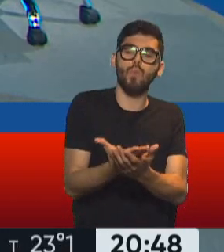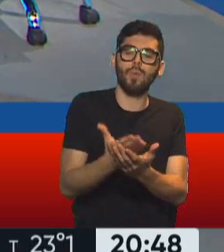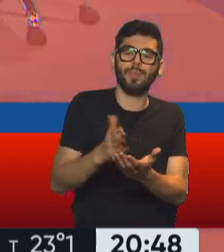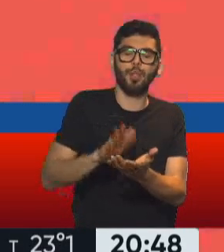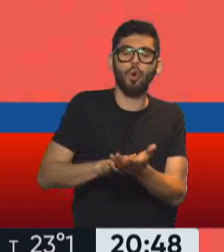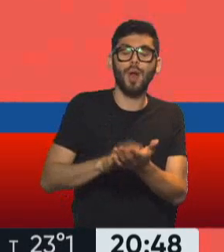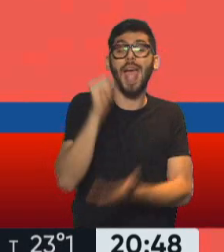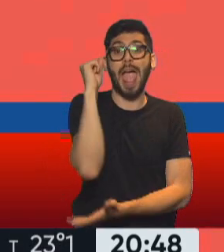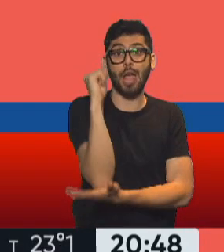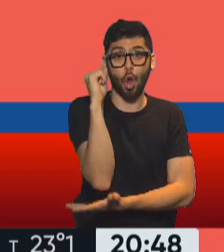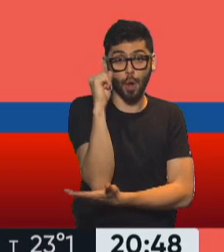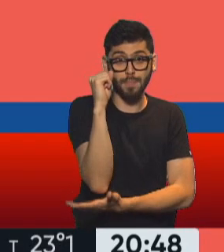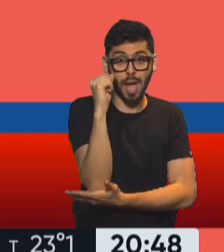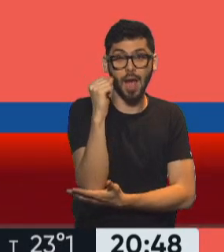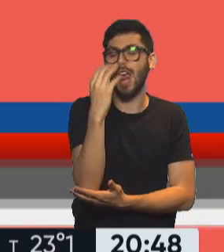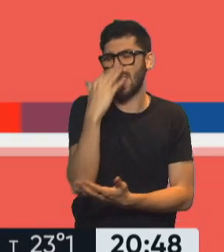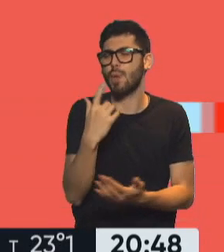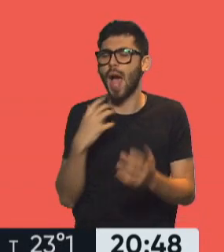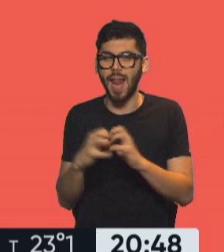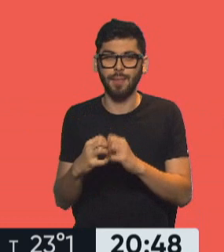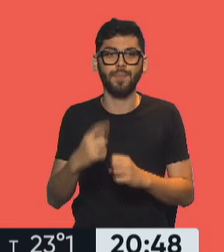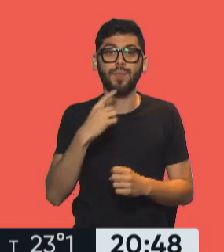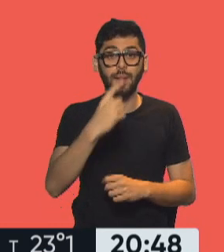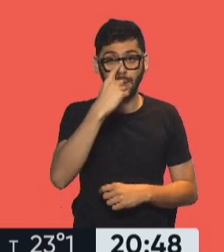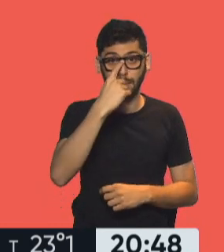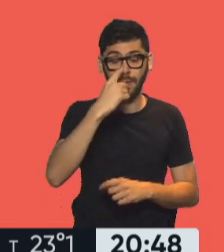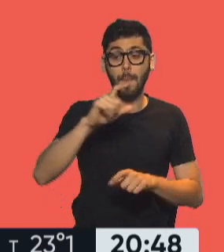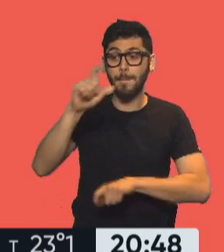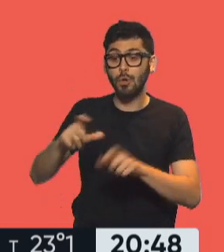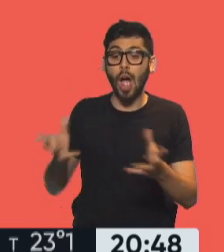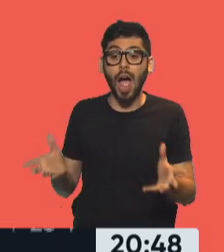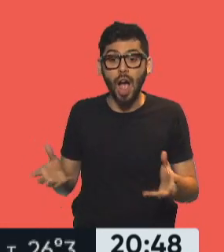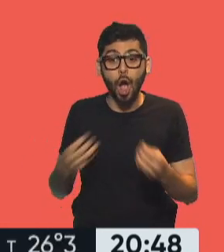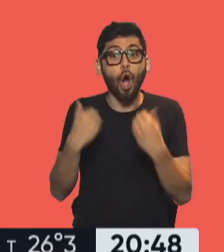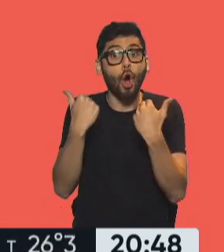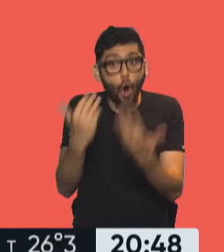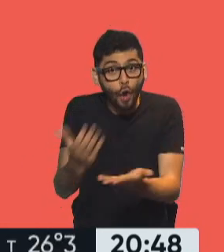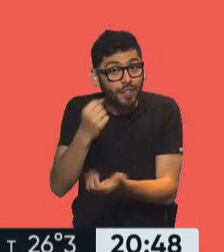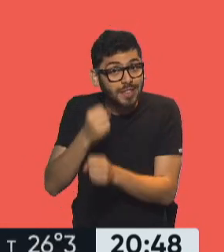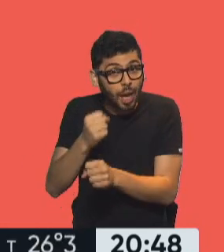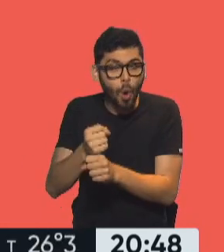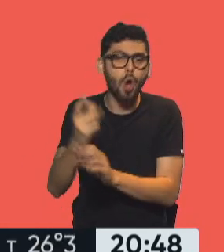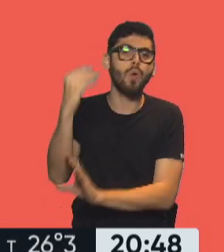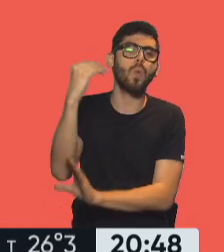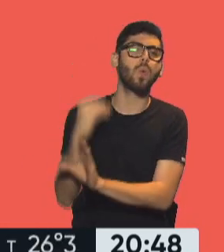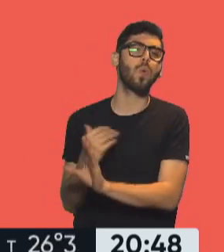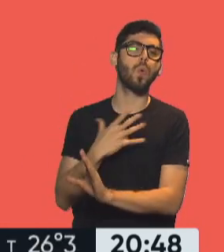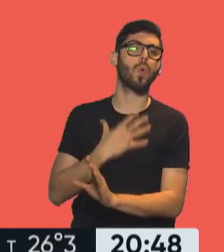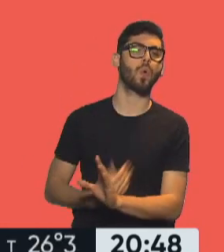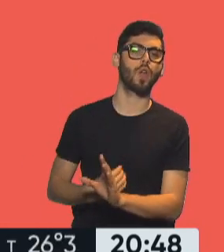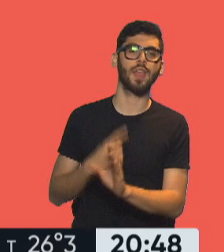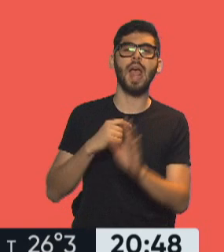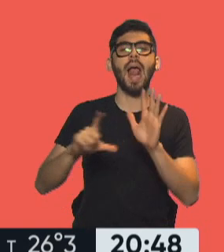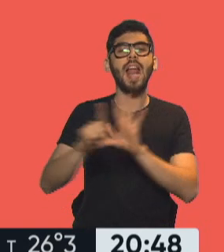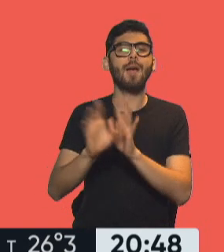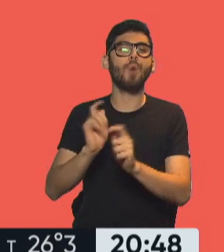tiene que ver con la economía y lo analizamos. Aliviar a quienes generan empleos, esto es lo que dijo. Ley de reparación, reducir los